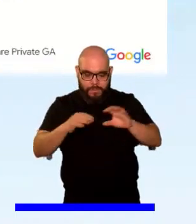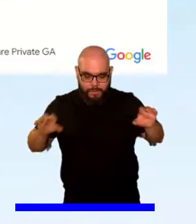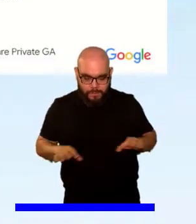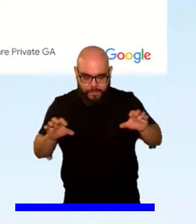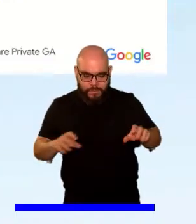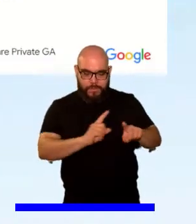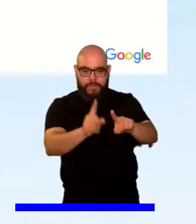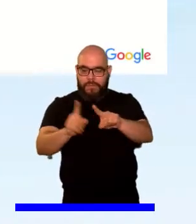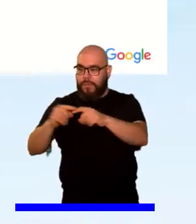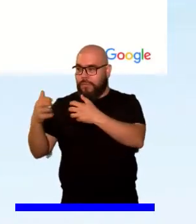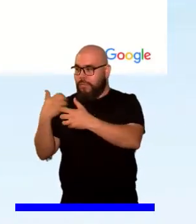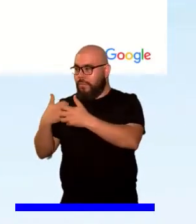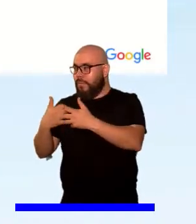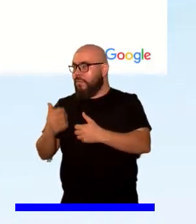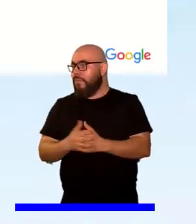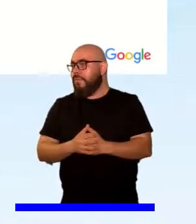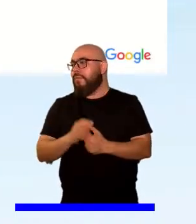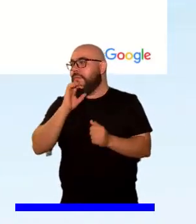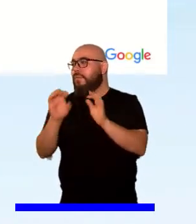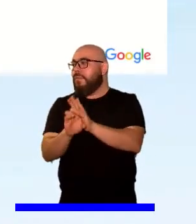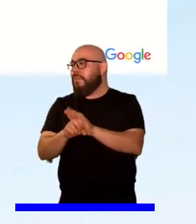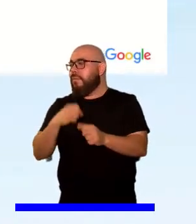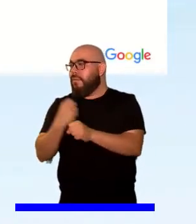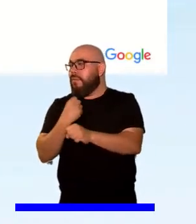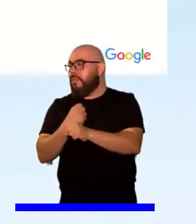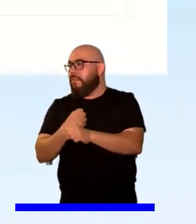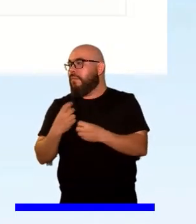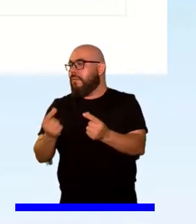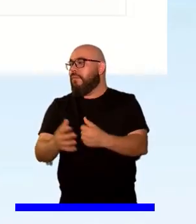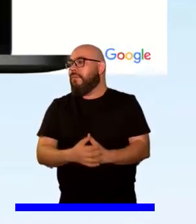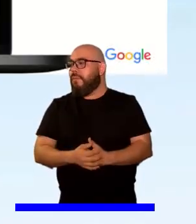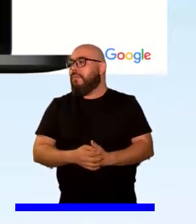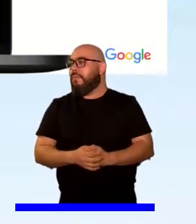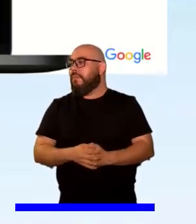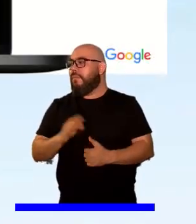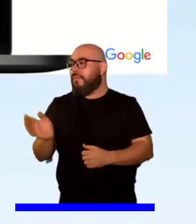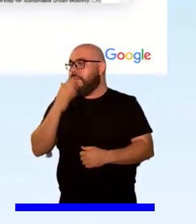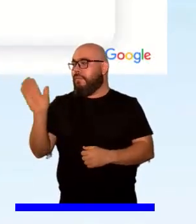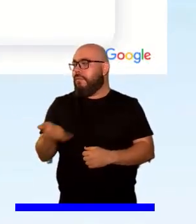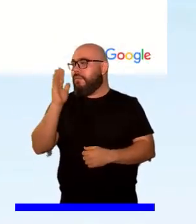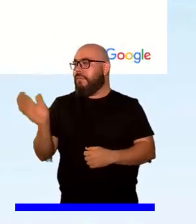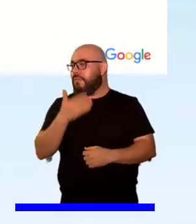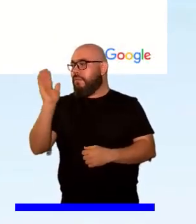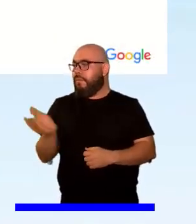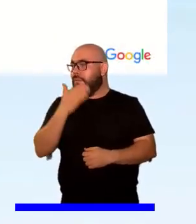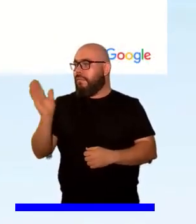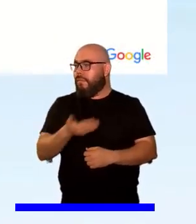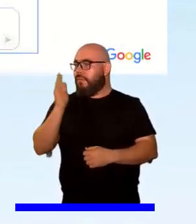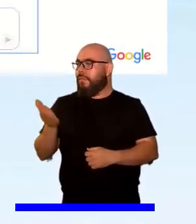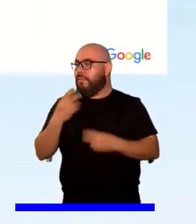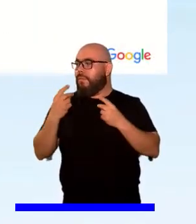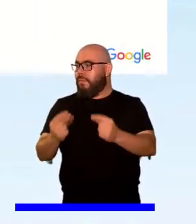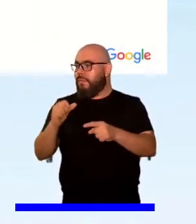diferentes sistemas. Les voy a dar un ejemplo rápido. Voy a saltarme todo esto para mostrarles un ejemplo